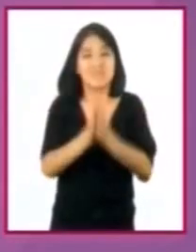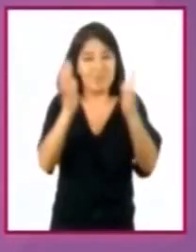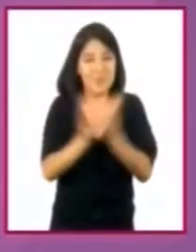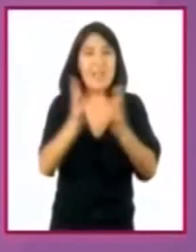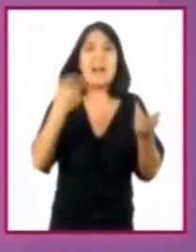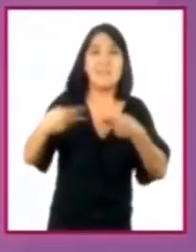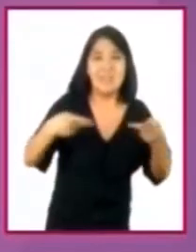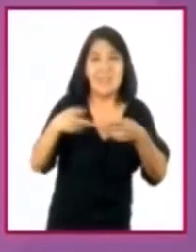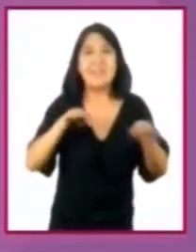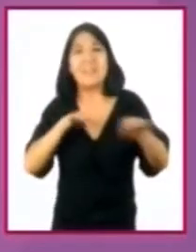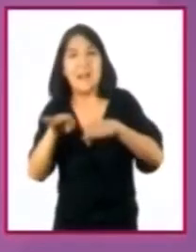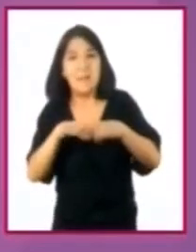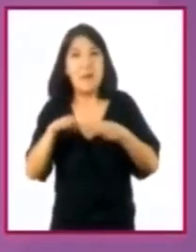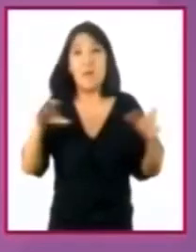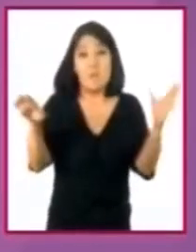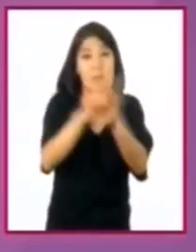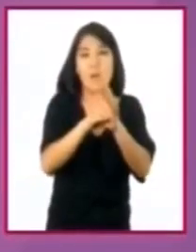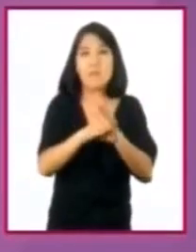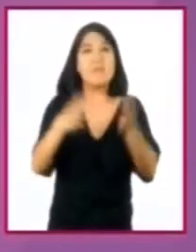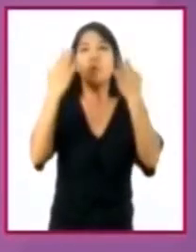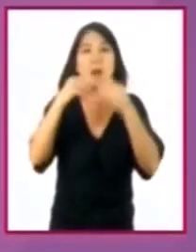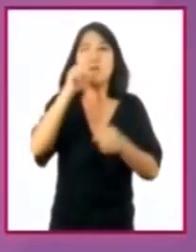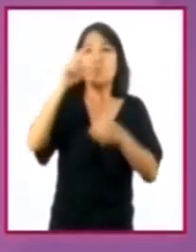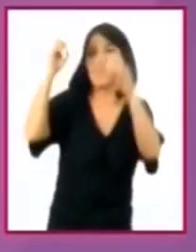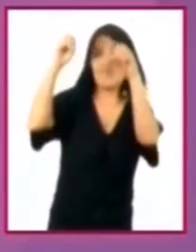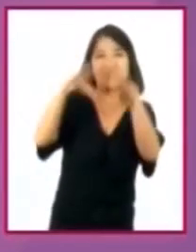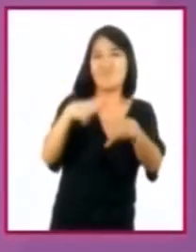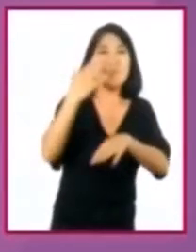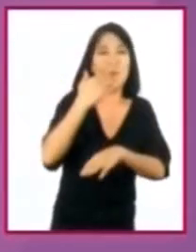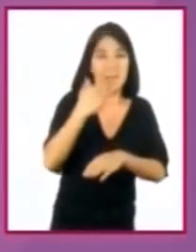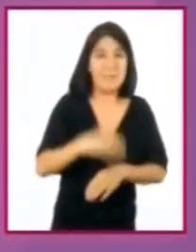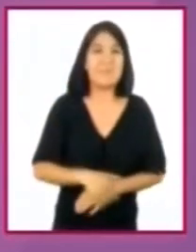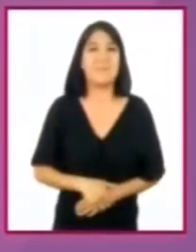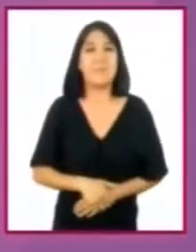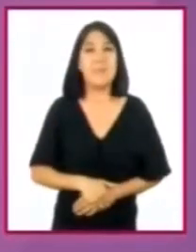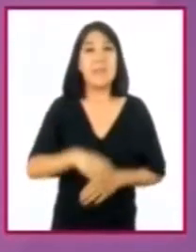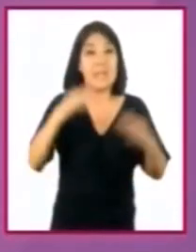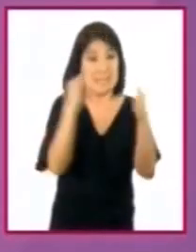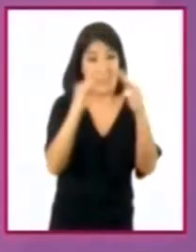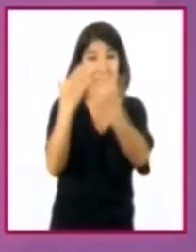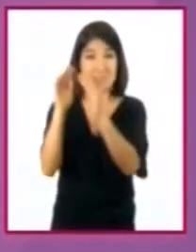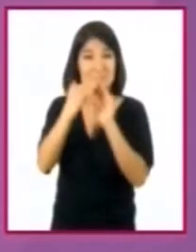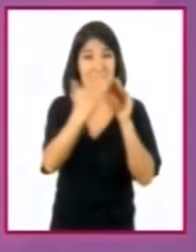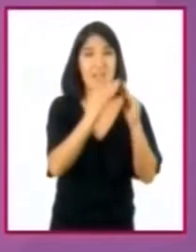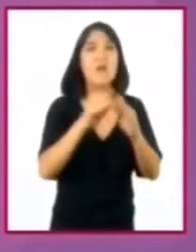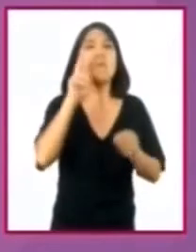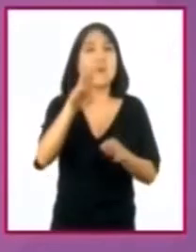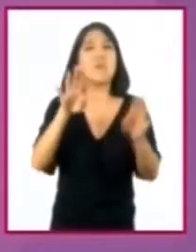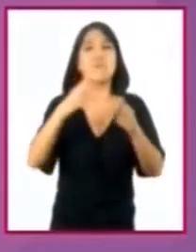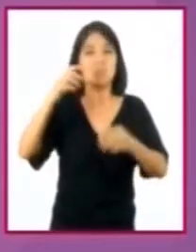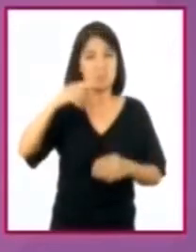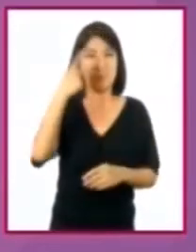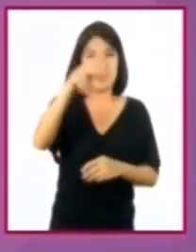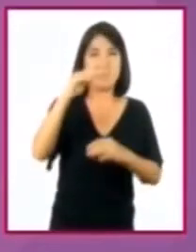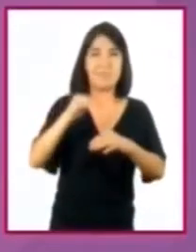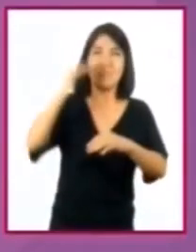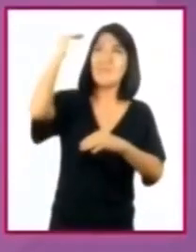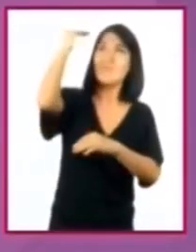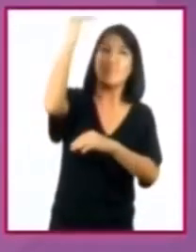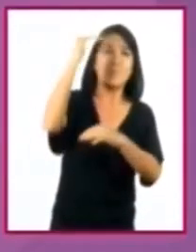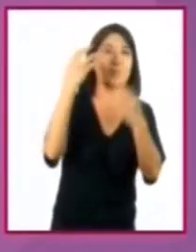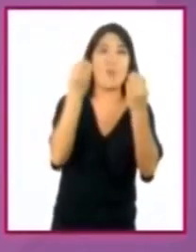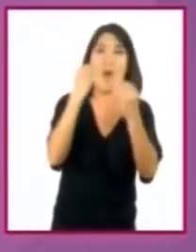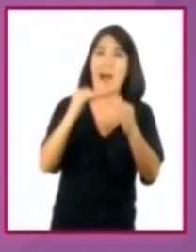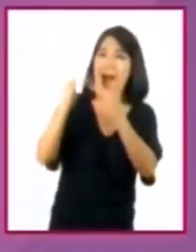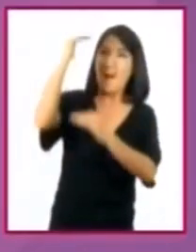cotidianas, pues los cuartos no tenían buena iluminación. Los conjuntos residenciales estaban rodeados de altos muros, lo que daba privacidad